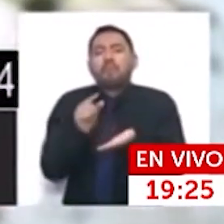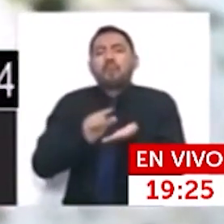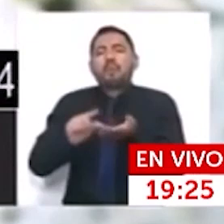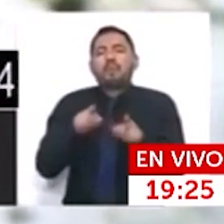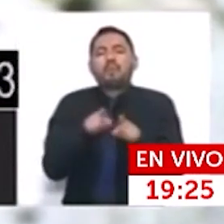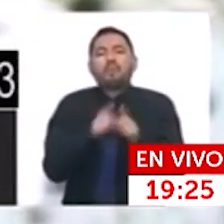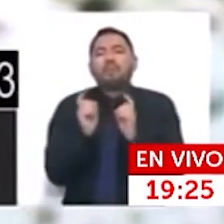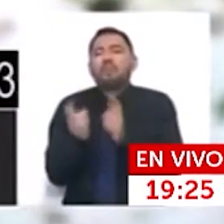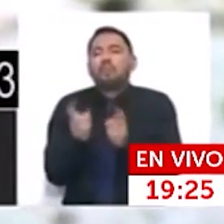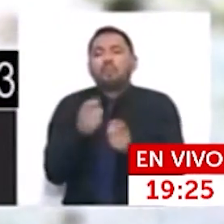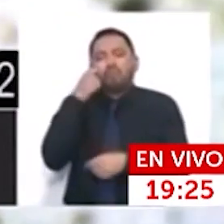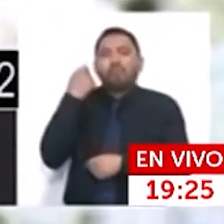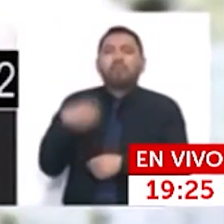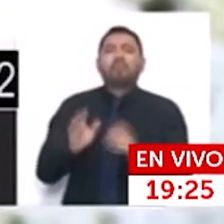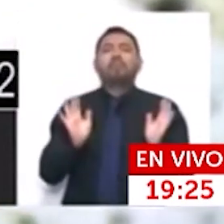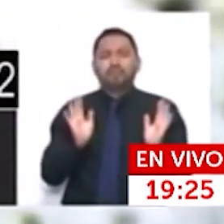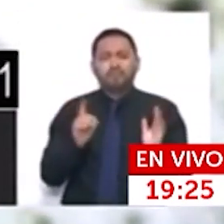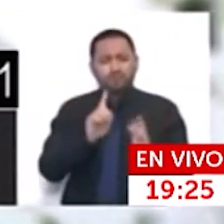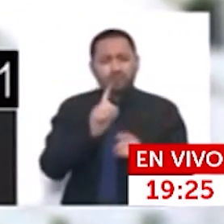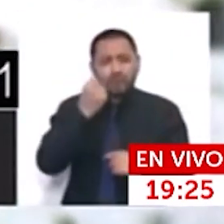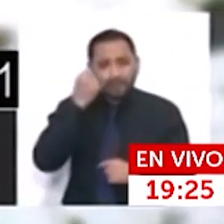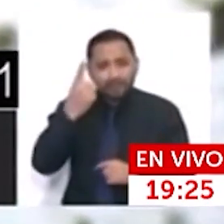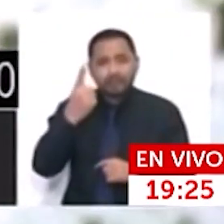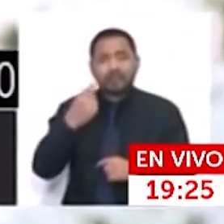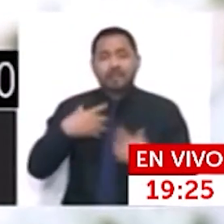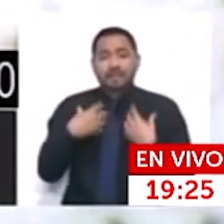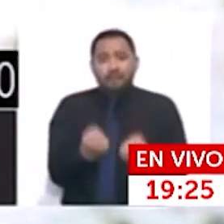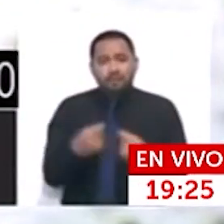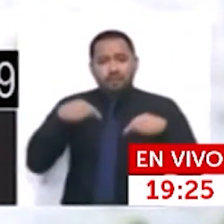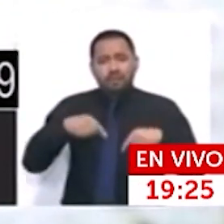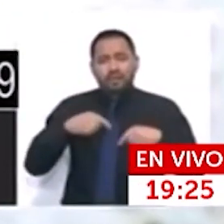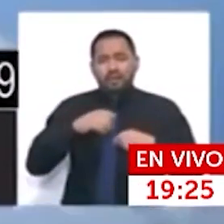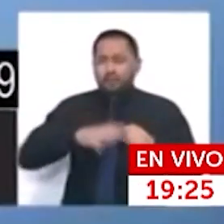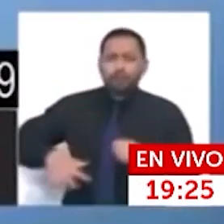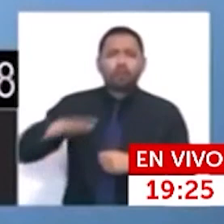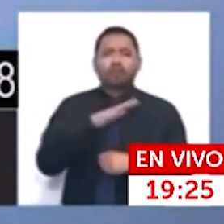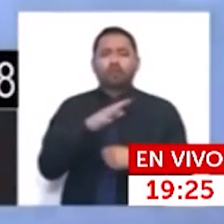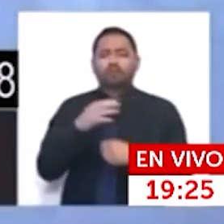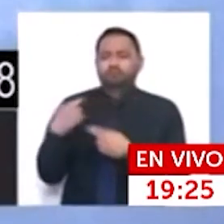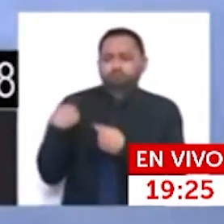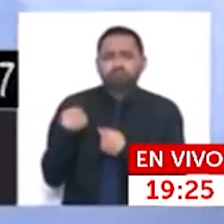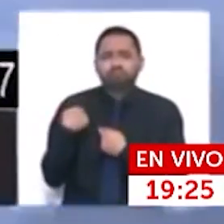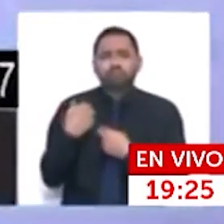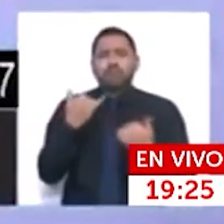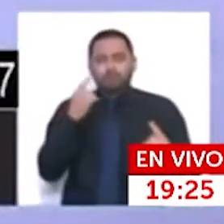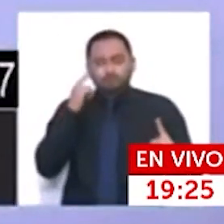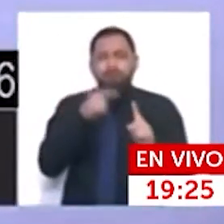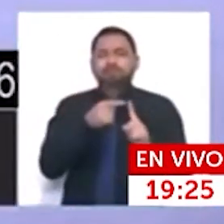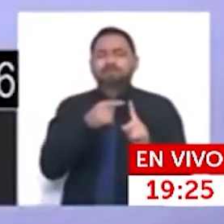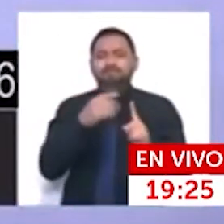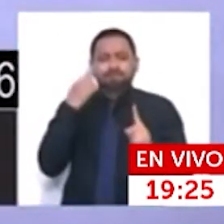que la salud es una tarea de todos abracemos esta causa queremos entender que la salud tiene que ser un derecho